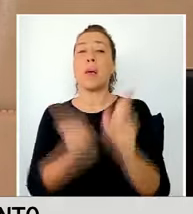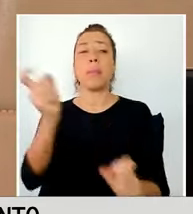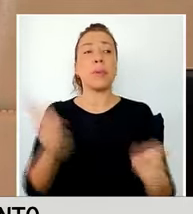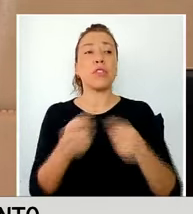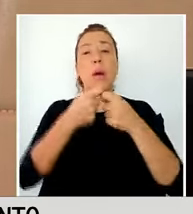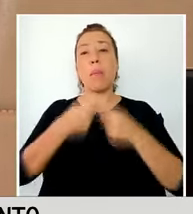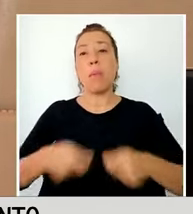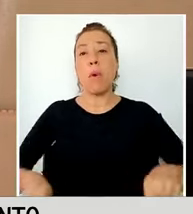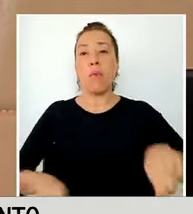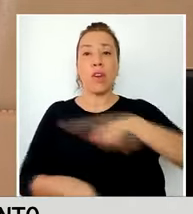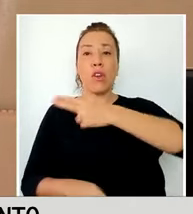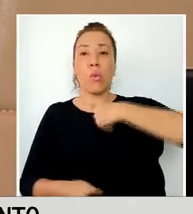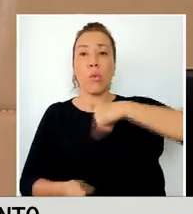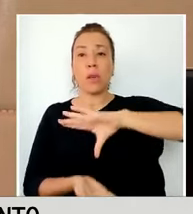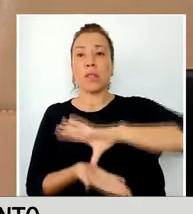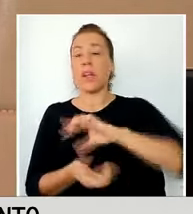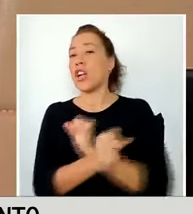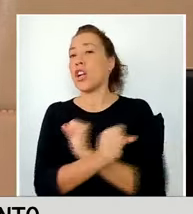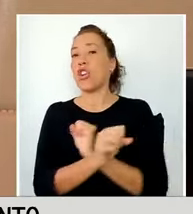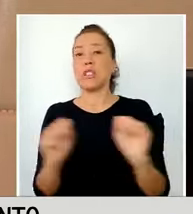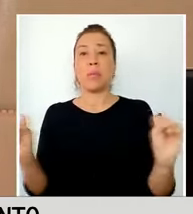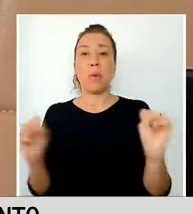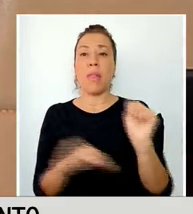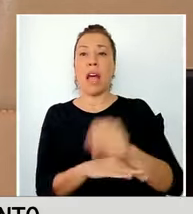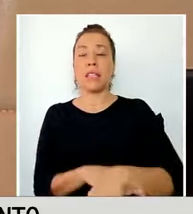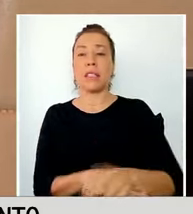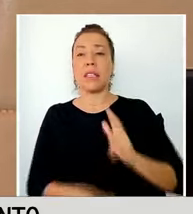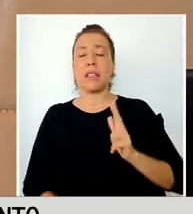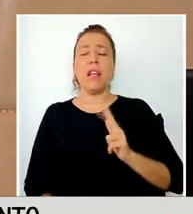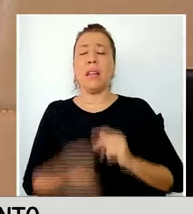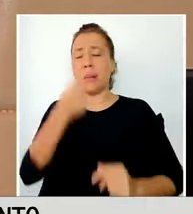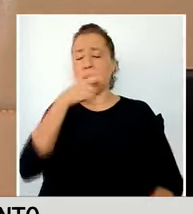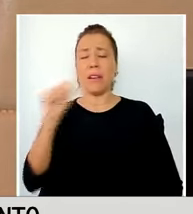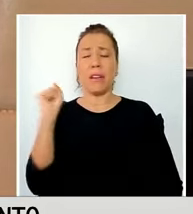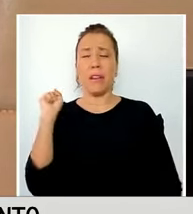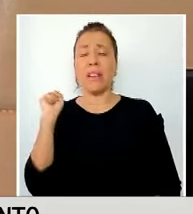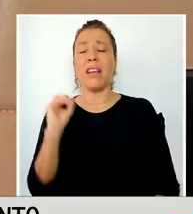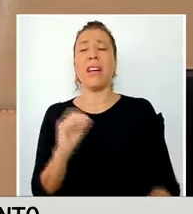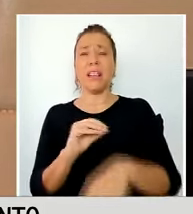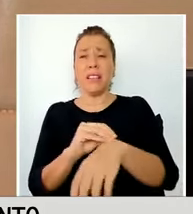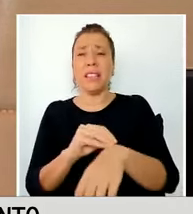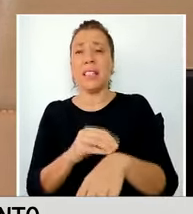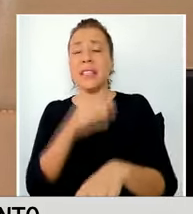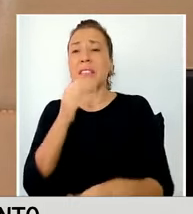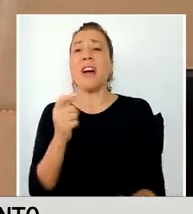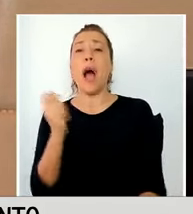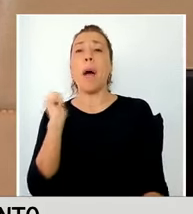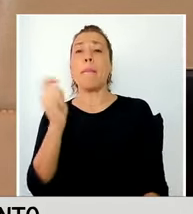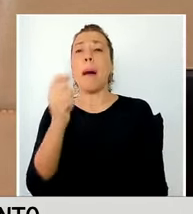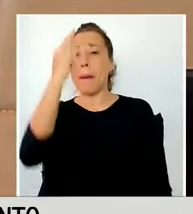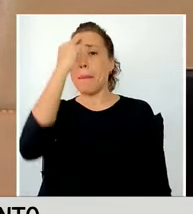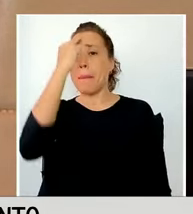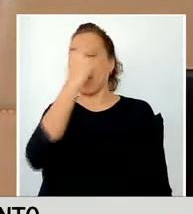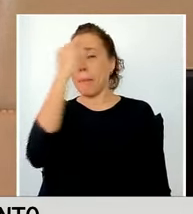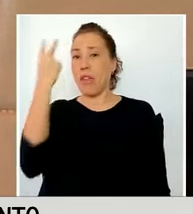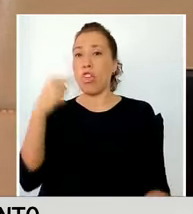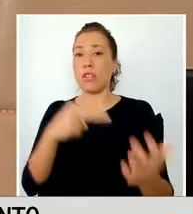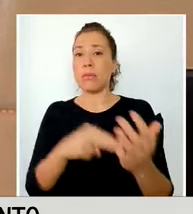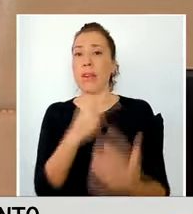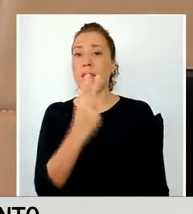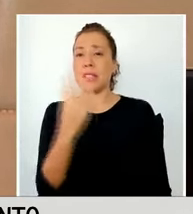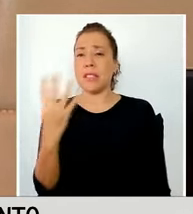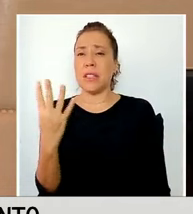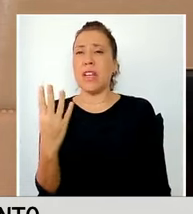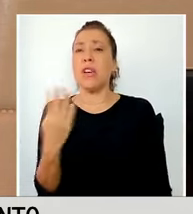y es inaceptable que el señor boric notifique y diga que va a pagar en marzo del 2024 y cuando termine